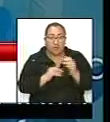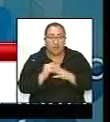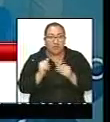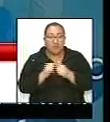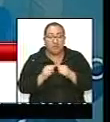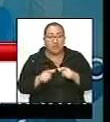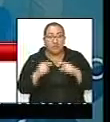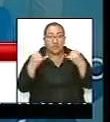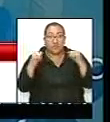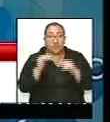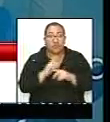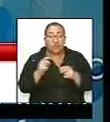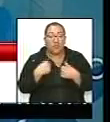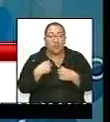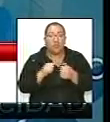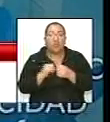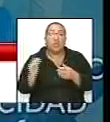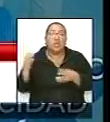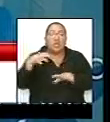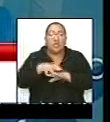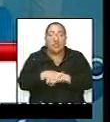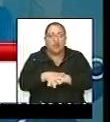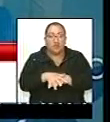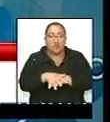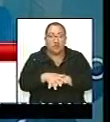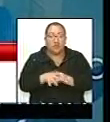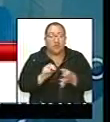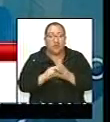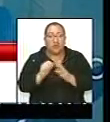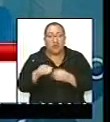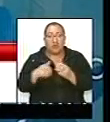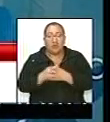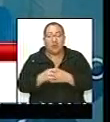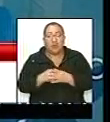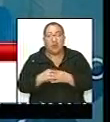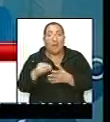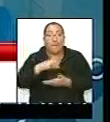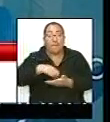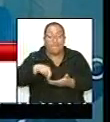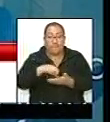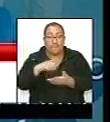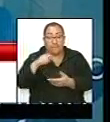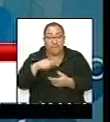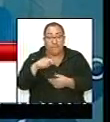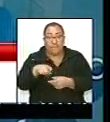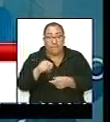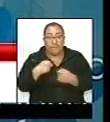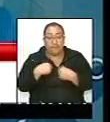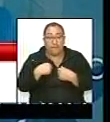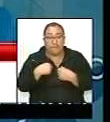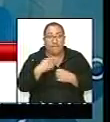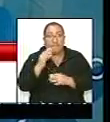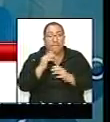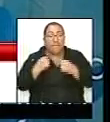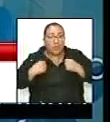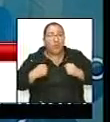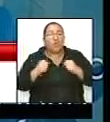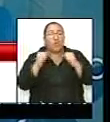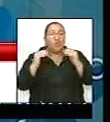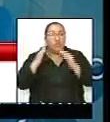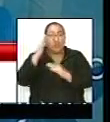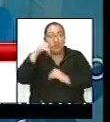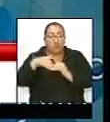de espacios recreativos que no fuera inclusivo. Vale decir, todos los parques, así como tienen columpios,